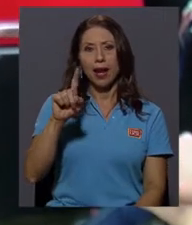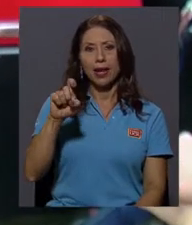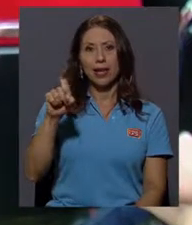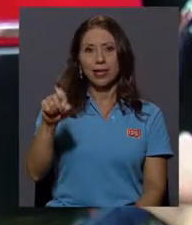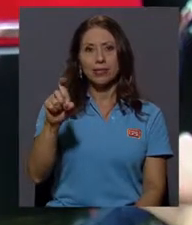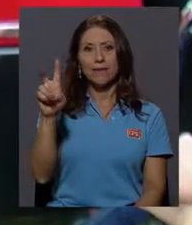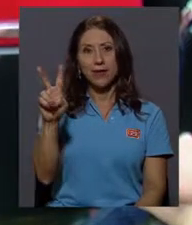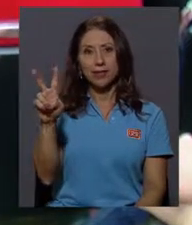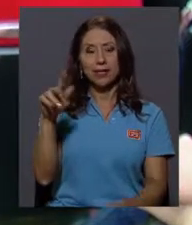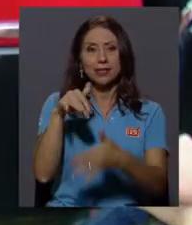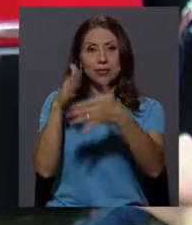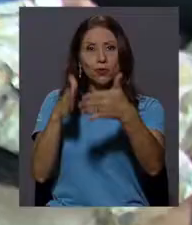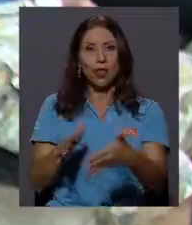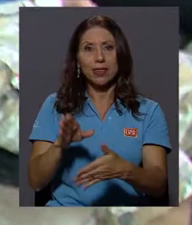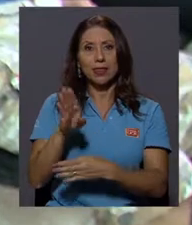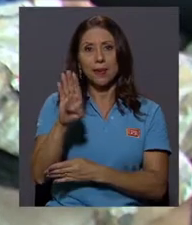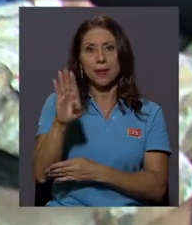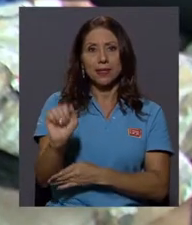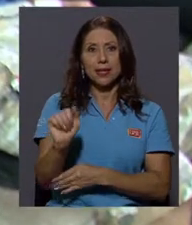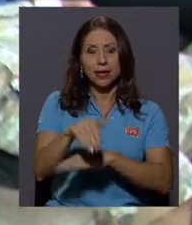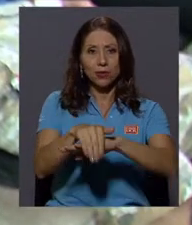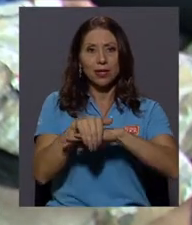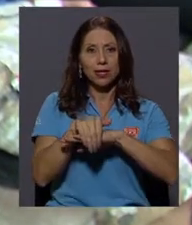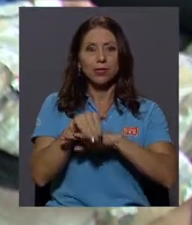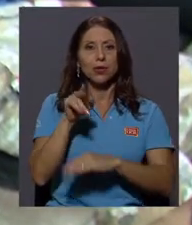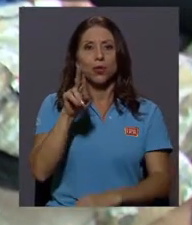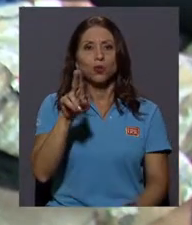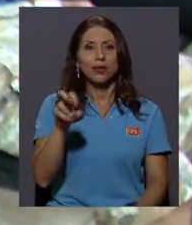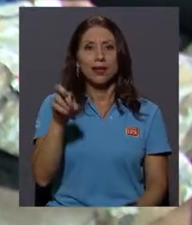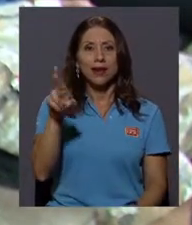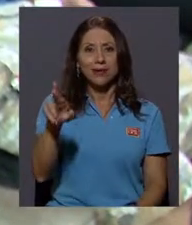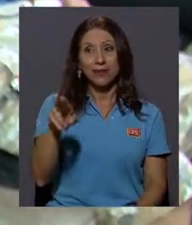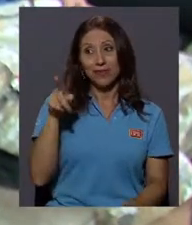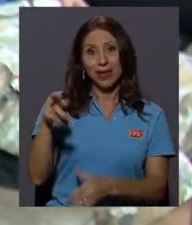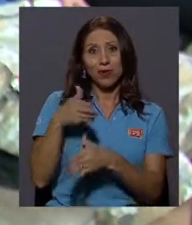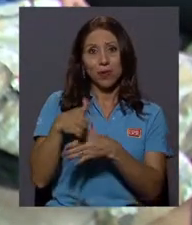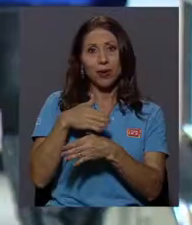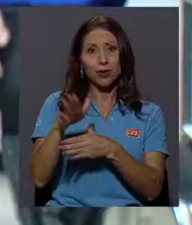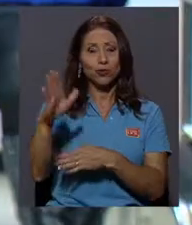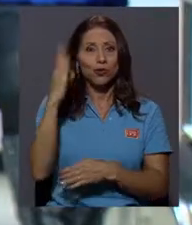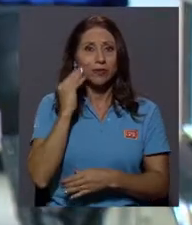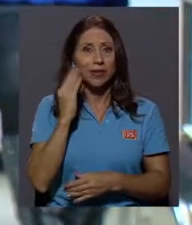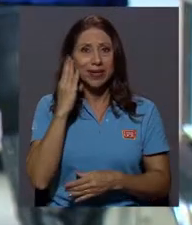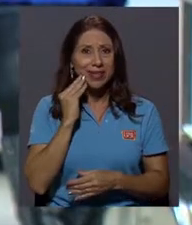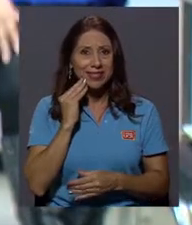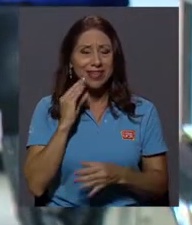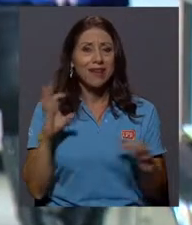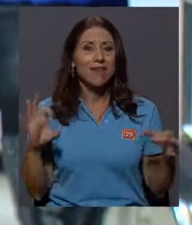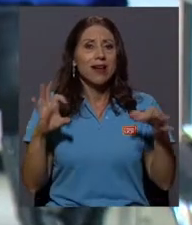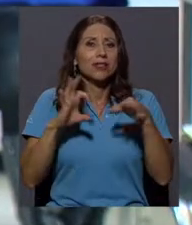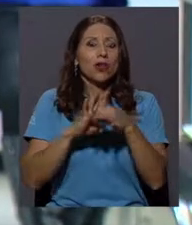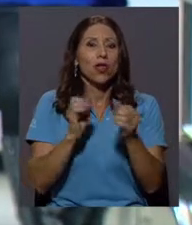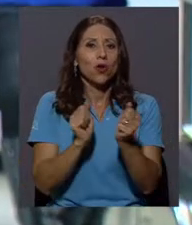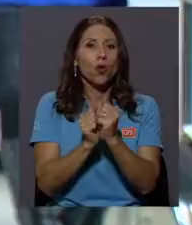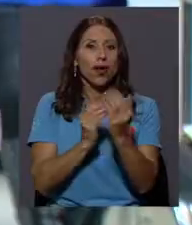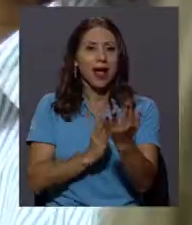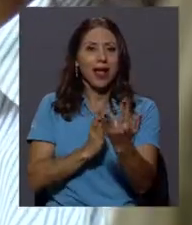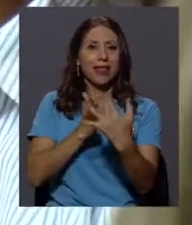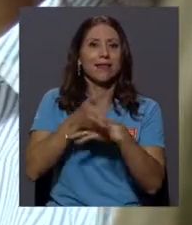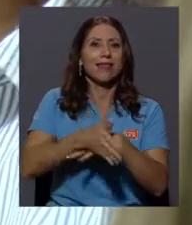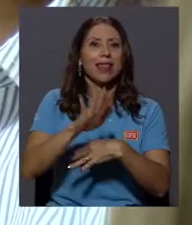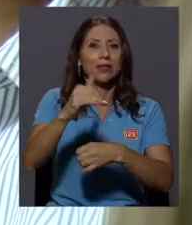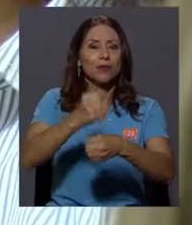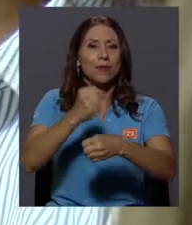es estudiante de bachillerato en inglés de la UCR. Él compartió su experiencia de vida en torno a la accesibilidad que le brinda su